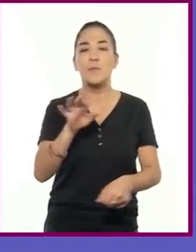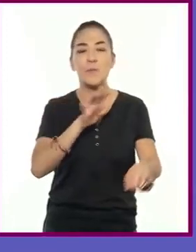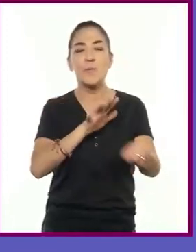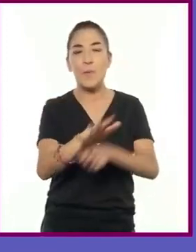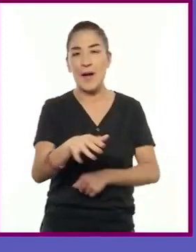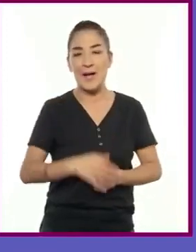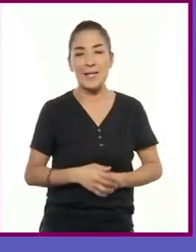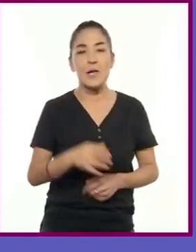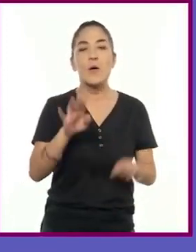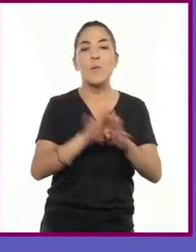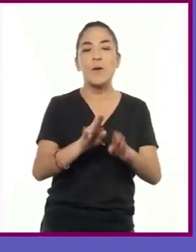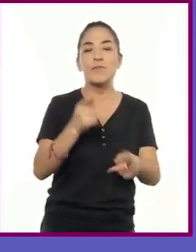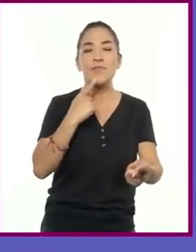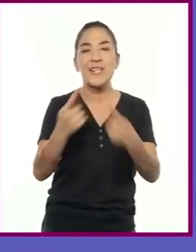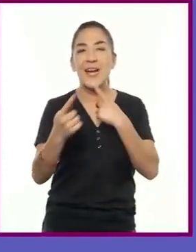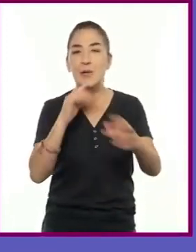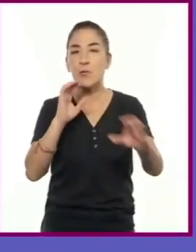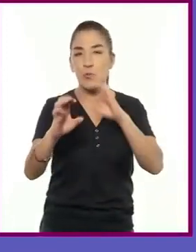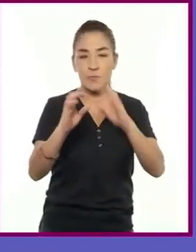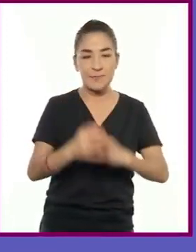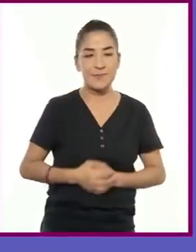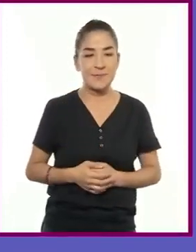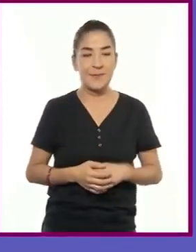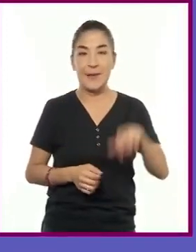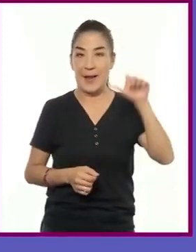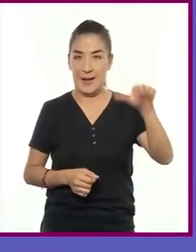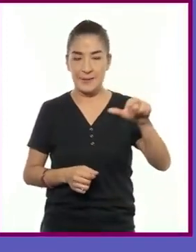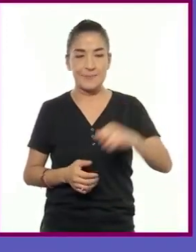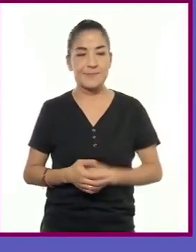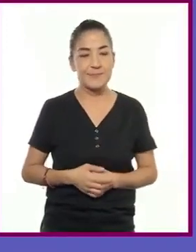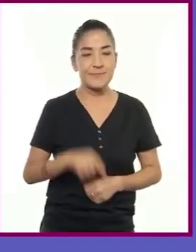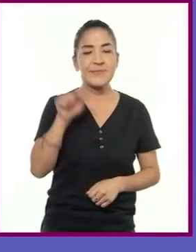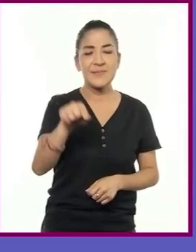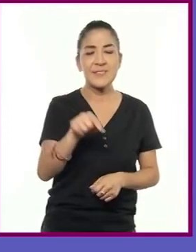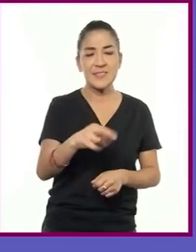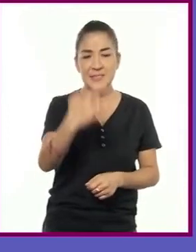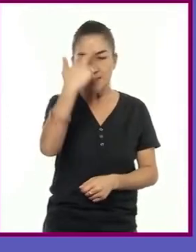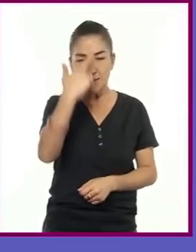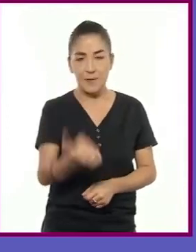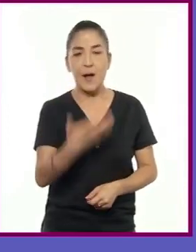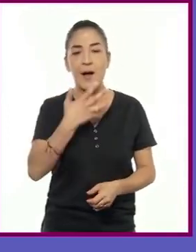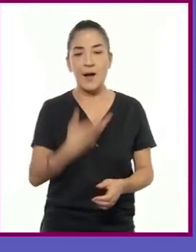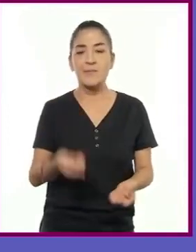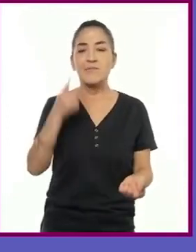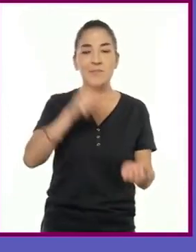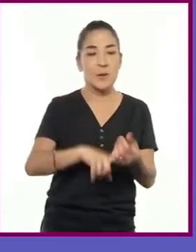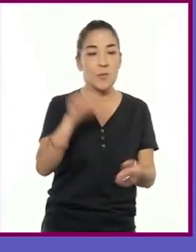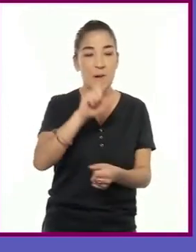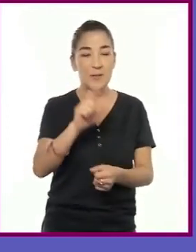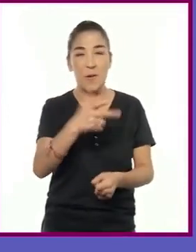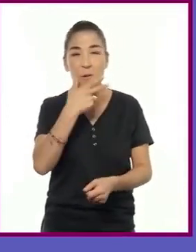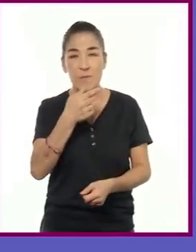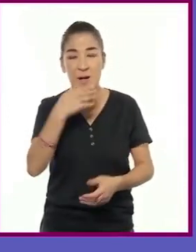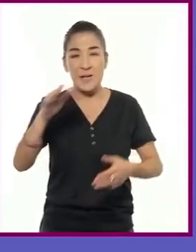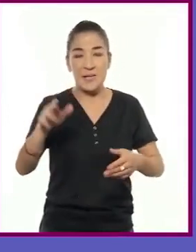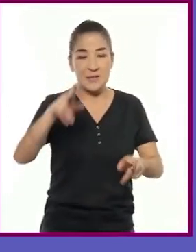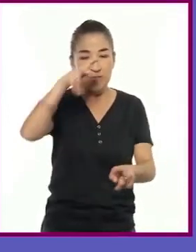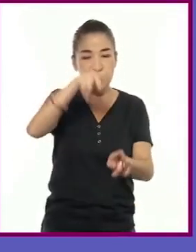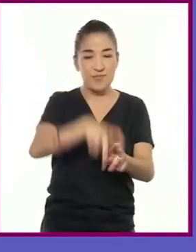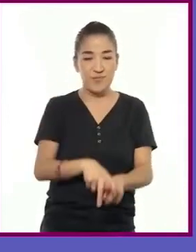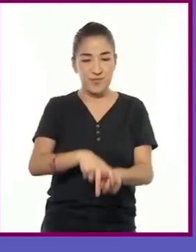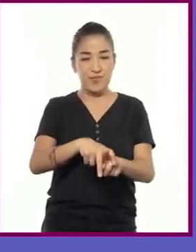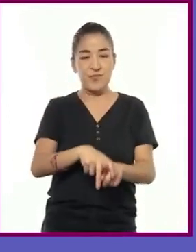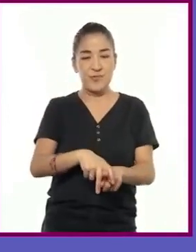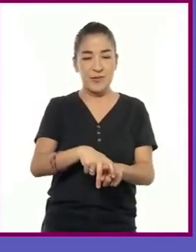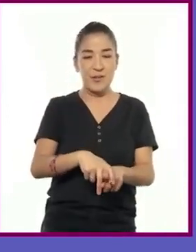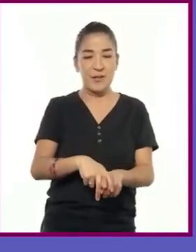un texto dialogado. Inciso A. En estas razones estaban cuando los alcanzó un hombre que venía montado sobre